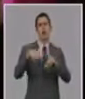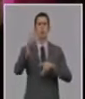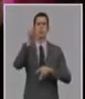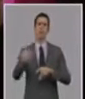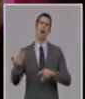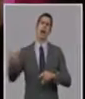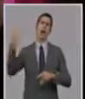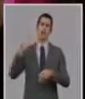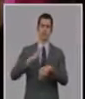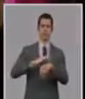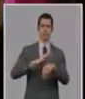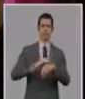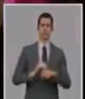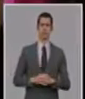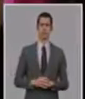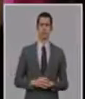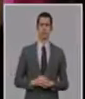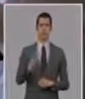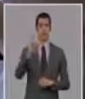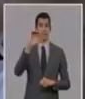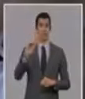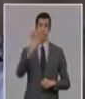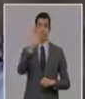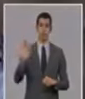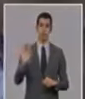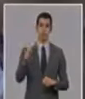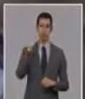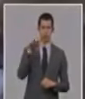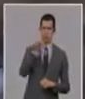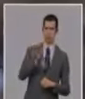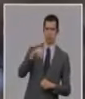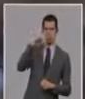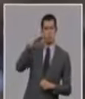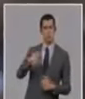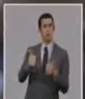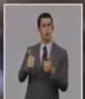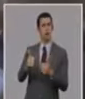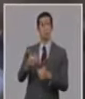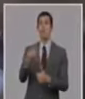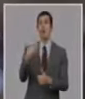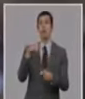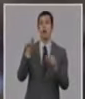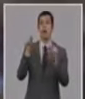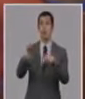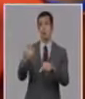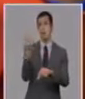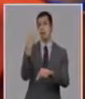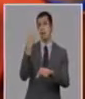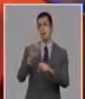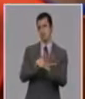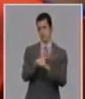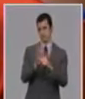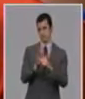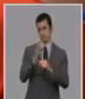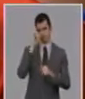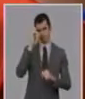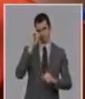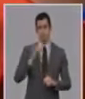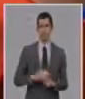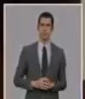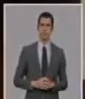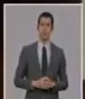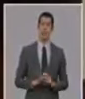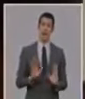el 60% no presentó síntomas. De ellos, el grupo que comprende a los adolescentes es el que